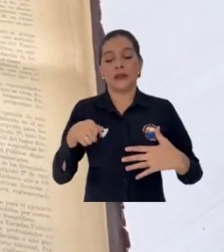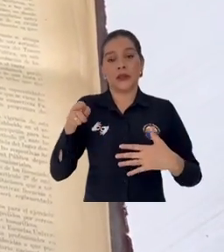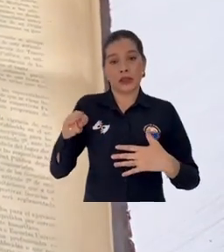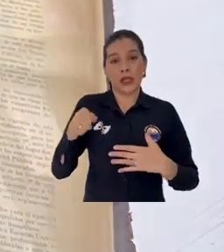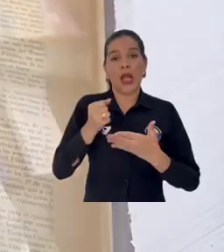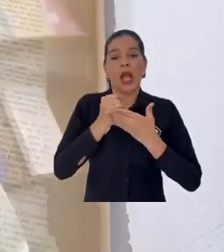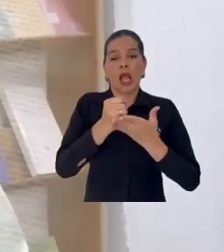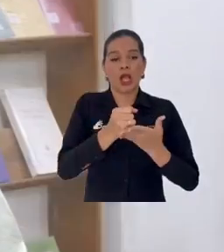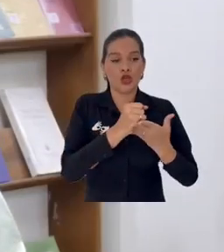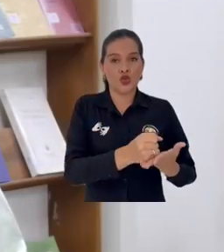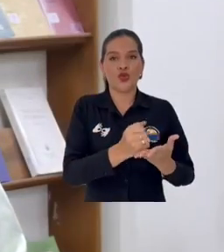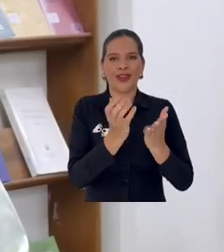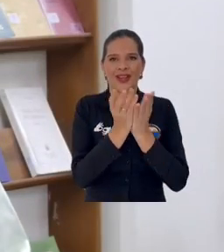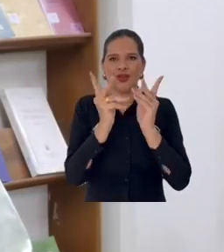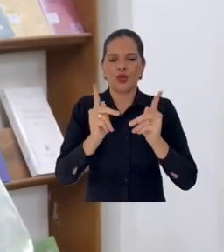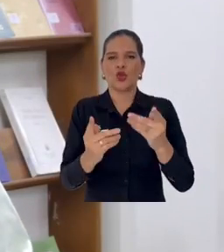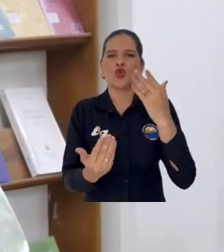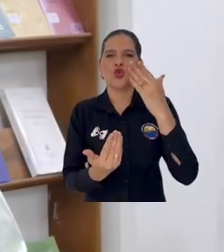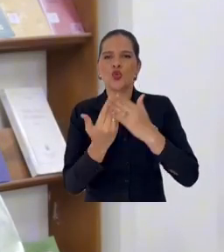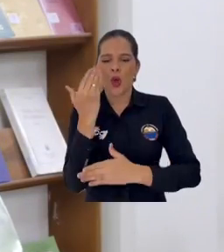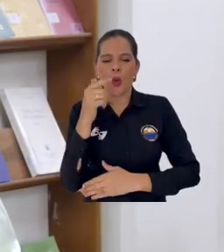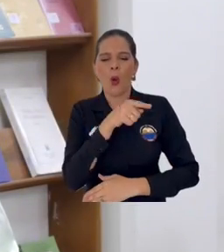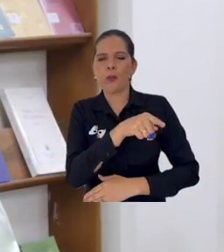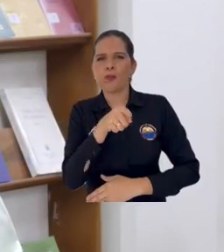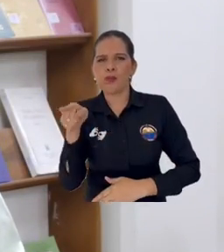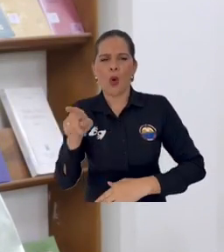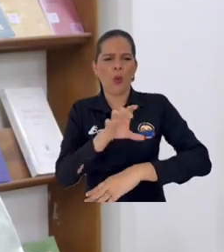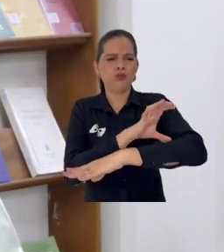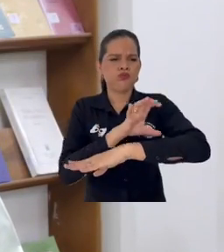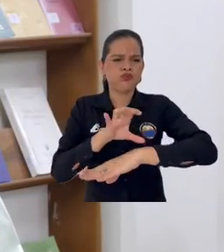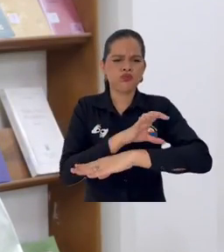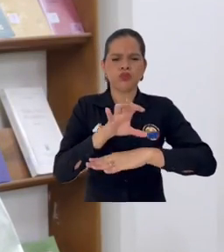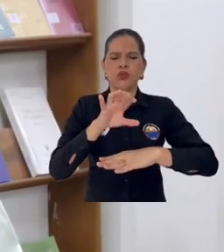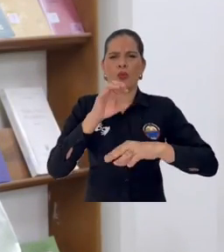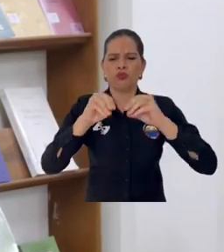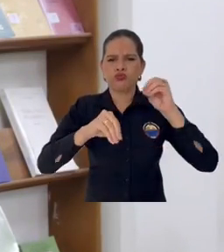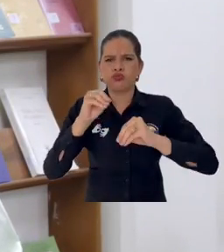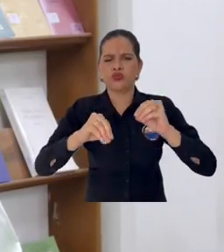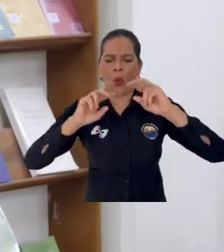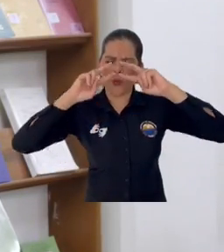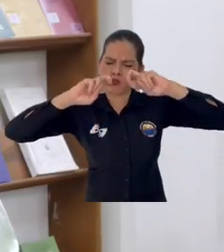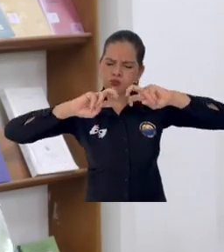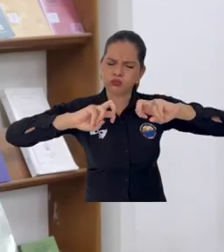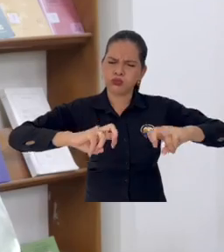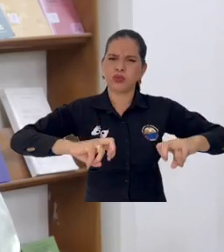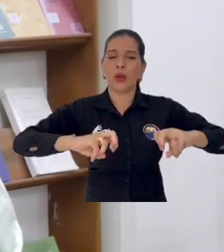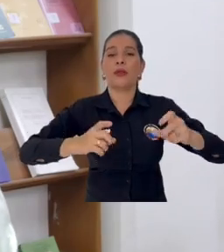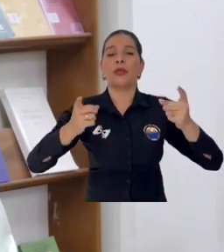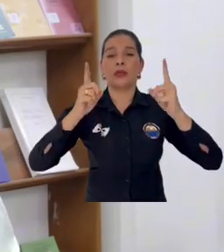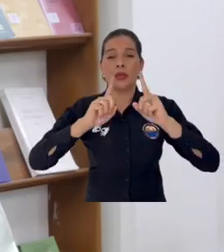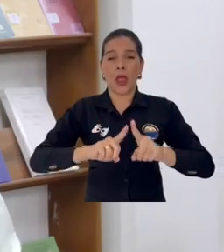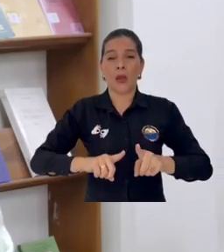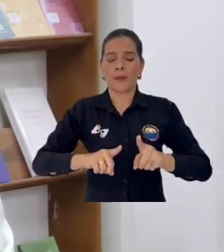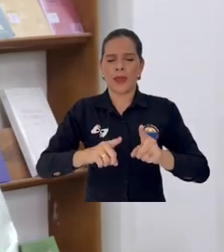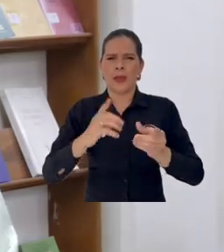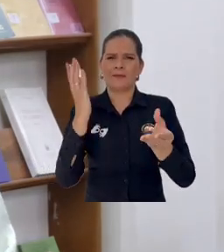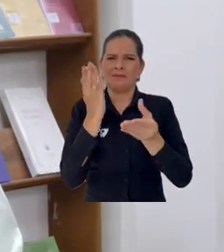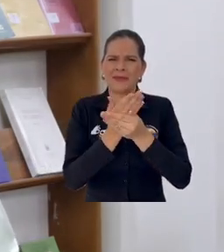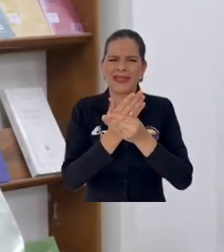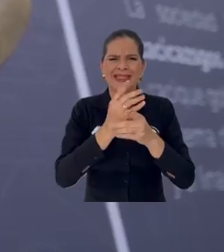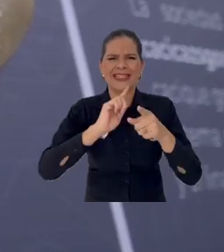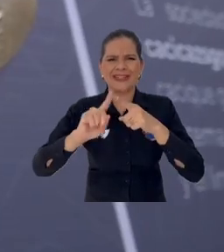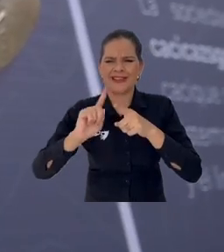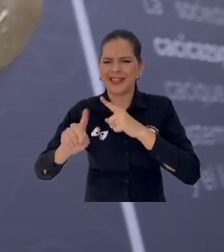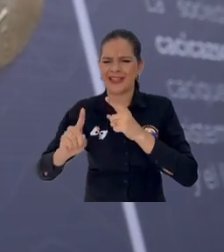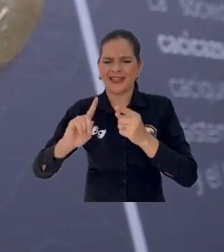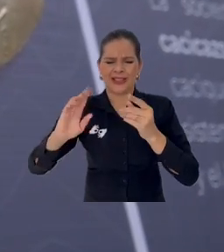El poder de facilitar a los estudiantes este nuevo laboratorio en el cual podrán adelantar sus investigaciones, podrán tener todo ese acercamiento inclusive al curado de